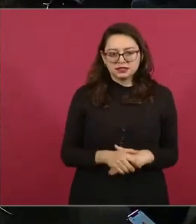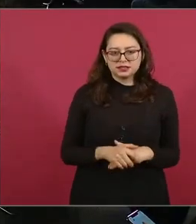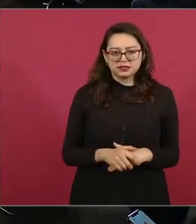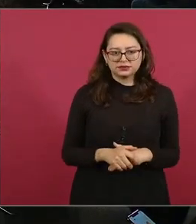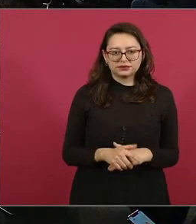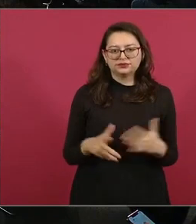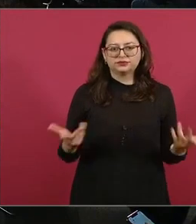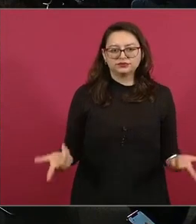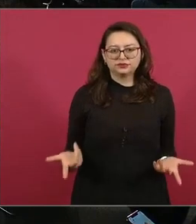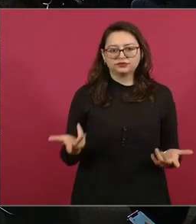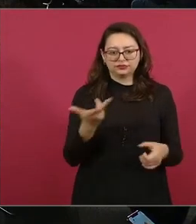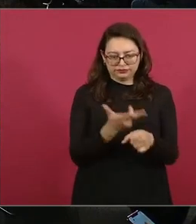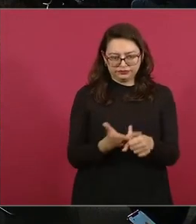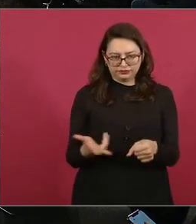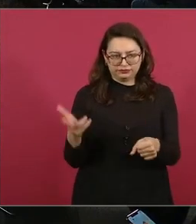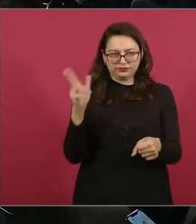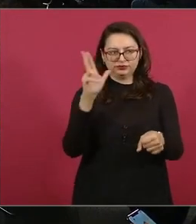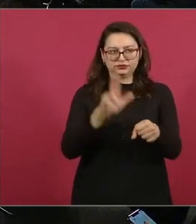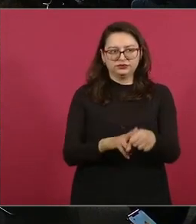hay que pagar